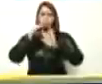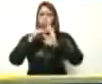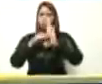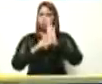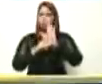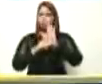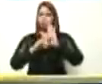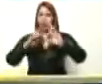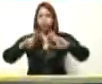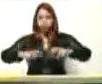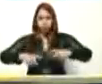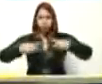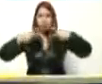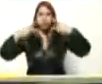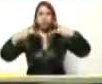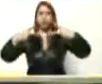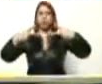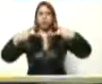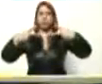renovar,